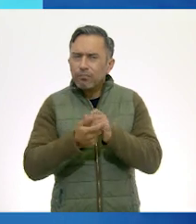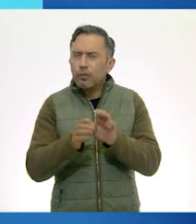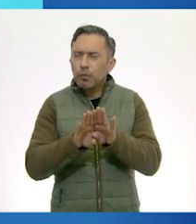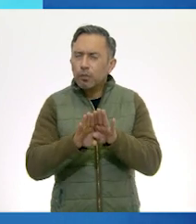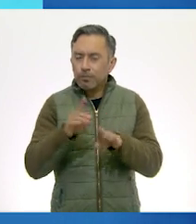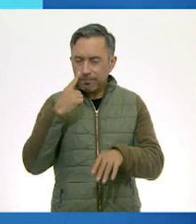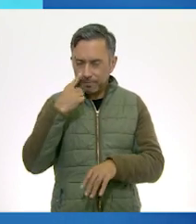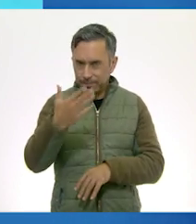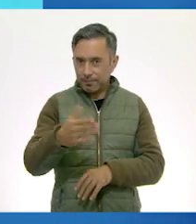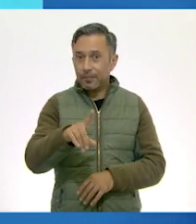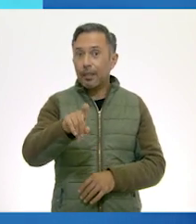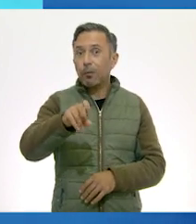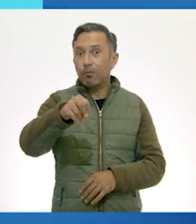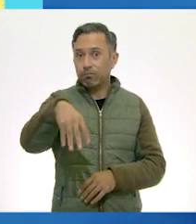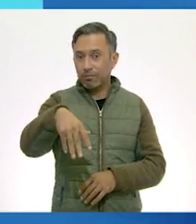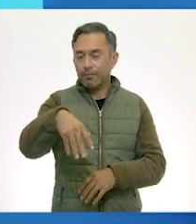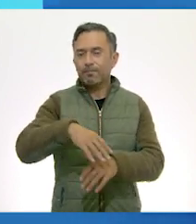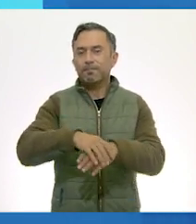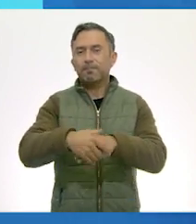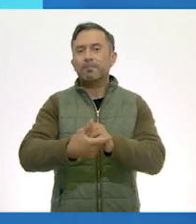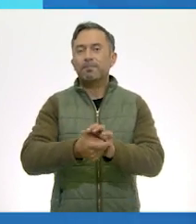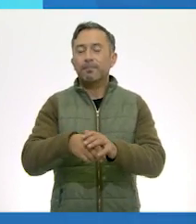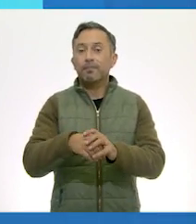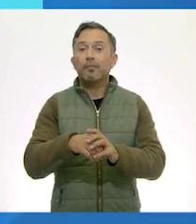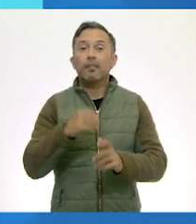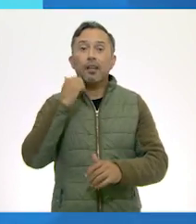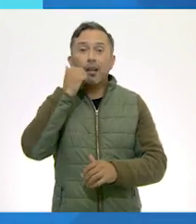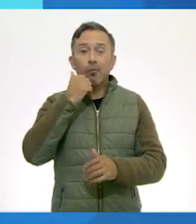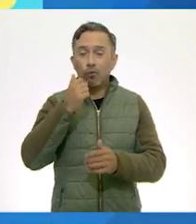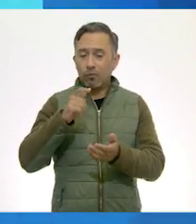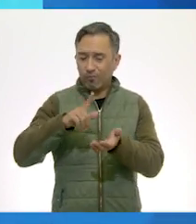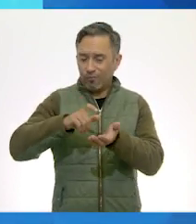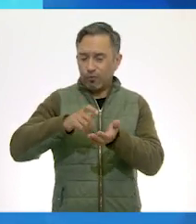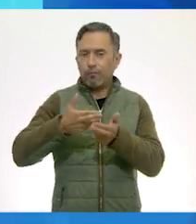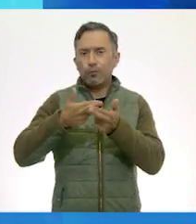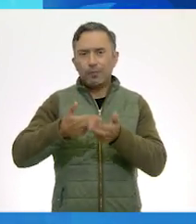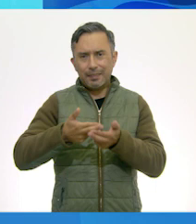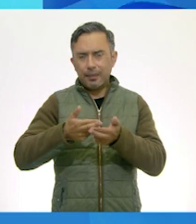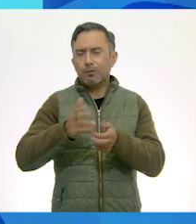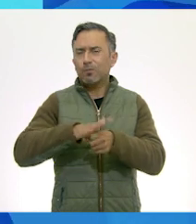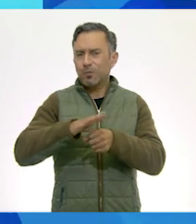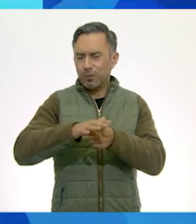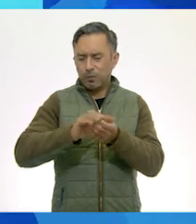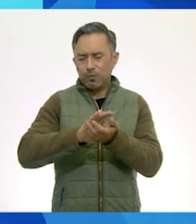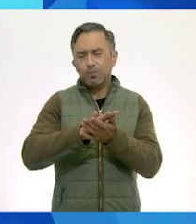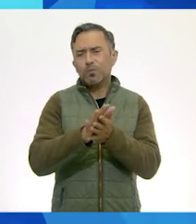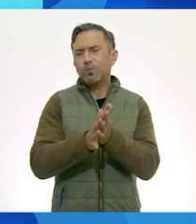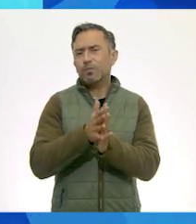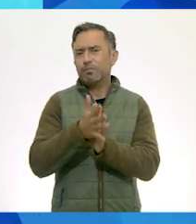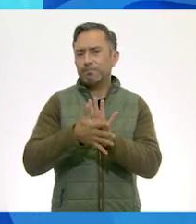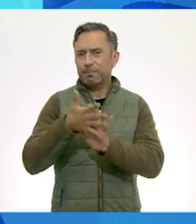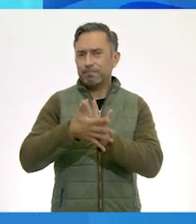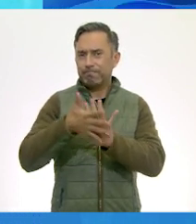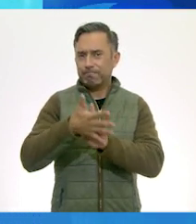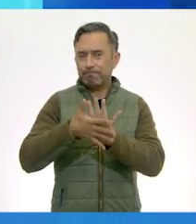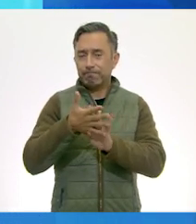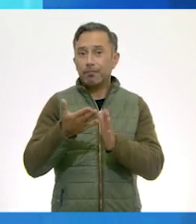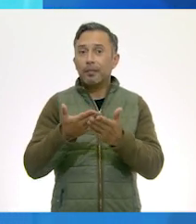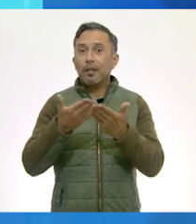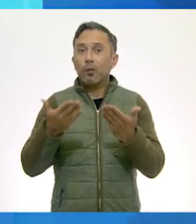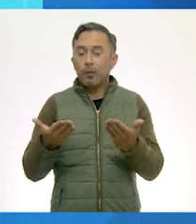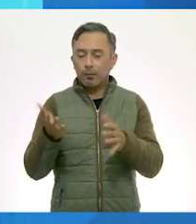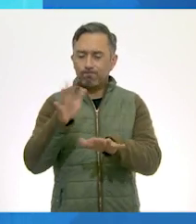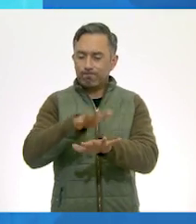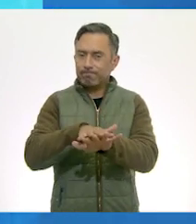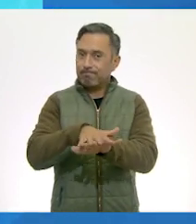manos. Usa suficiente jabón. Frota tus palmas una con la otra. Ahora, frota la palma